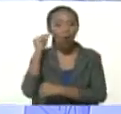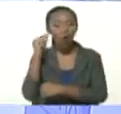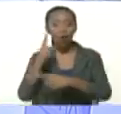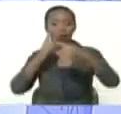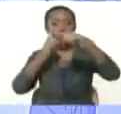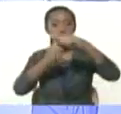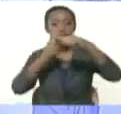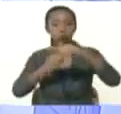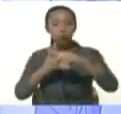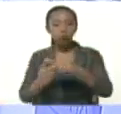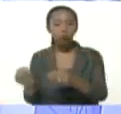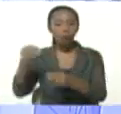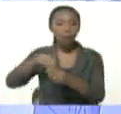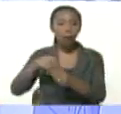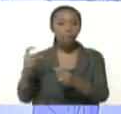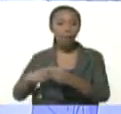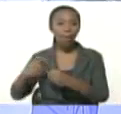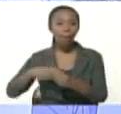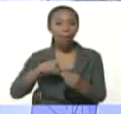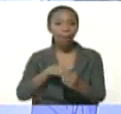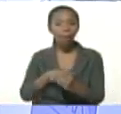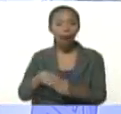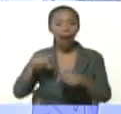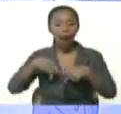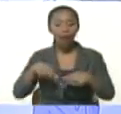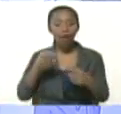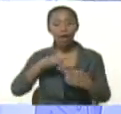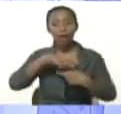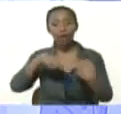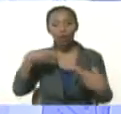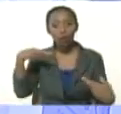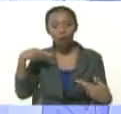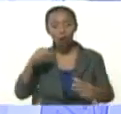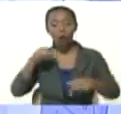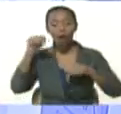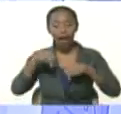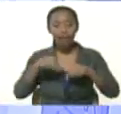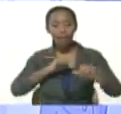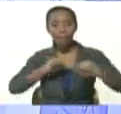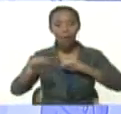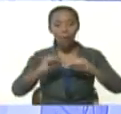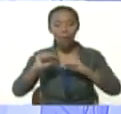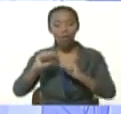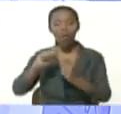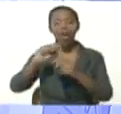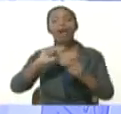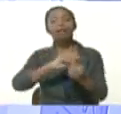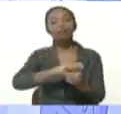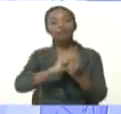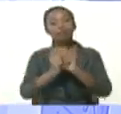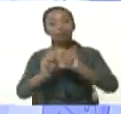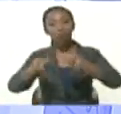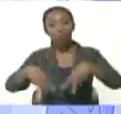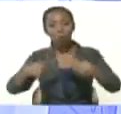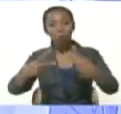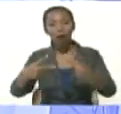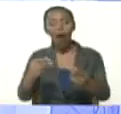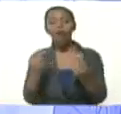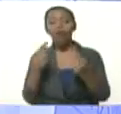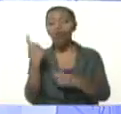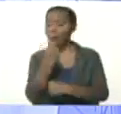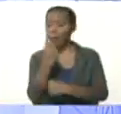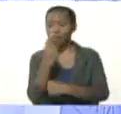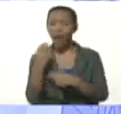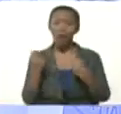sumen, en este caso, a esta revolución, a este movimiento de transformación, no solamente de la economía nacional,